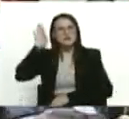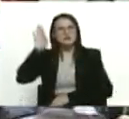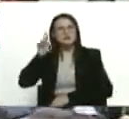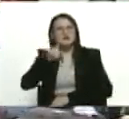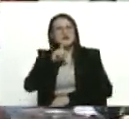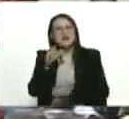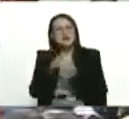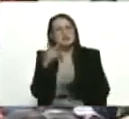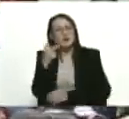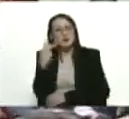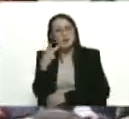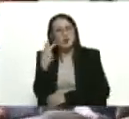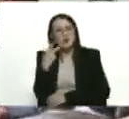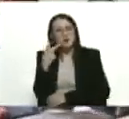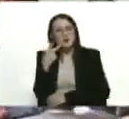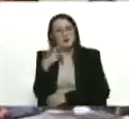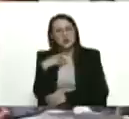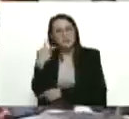equipo político,